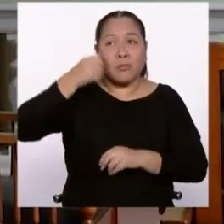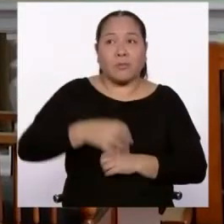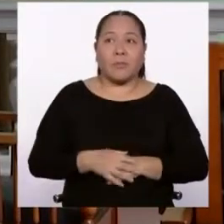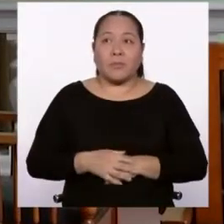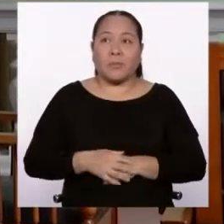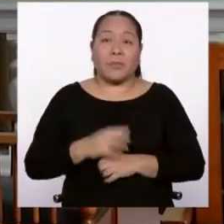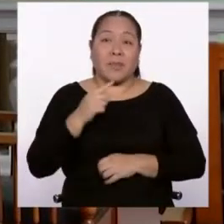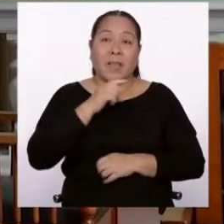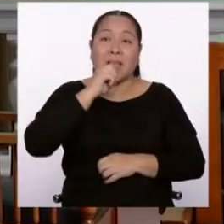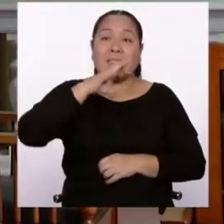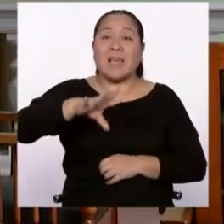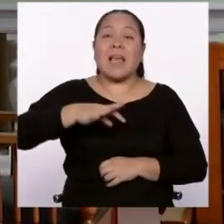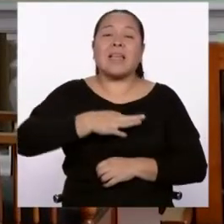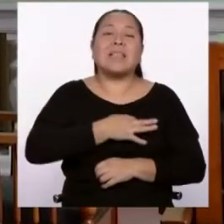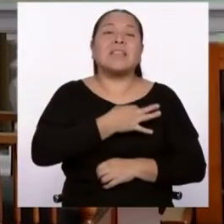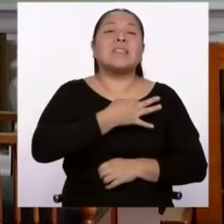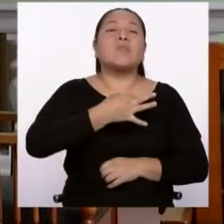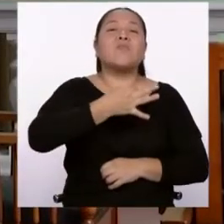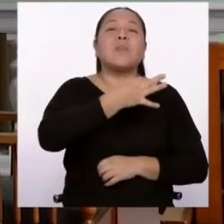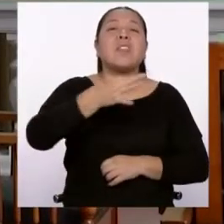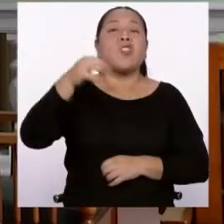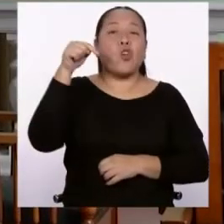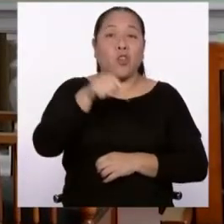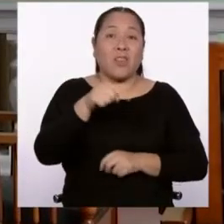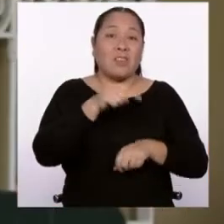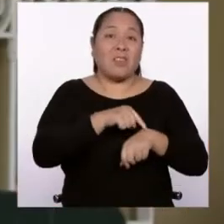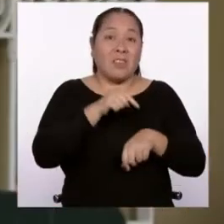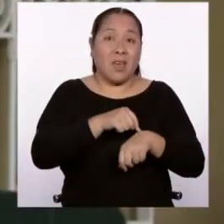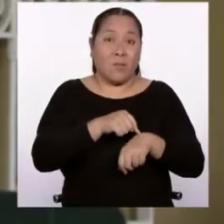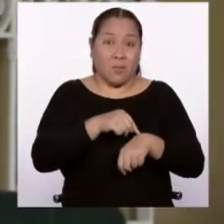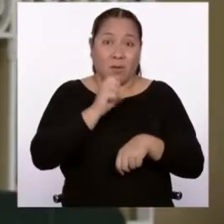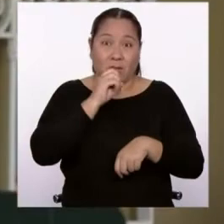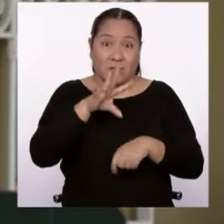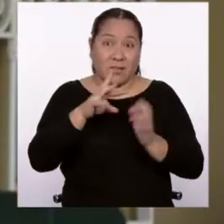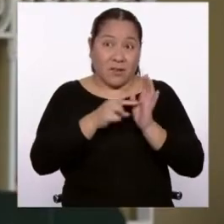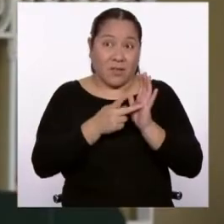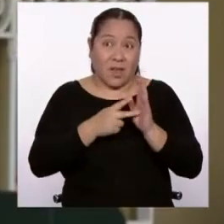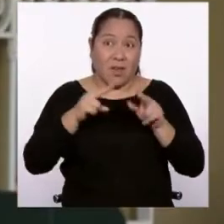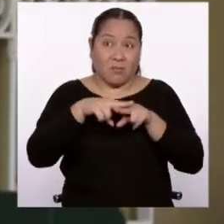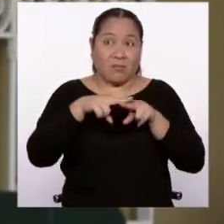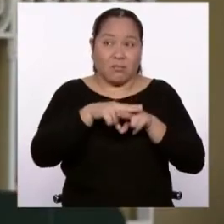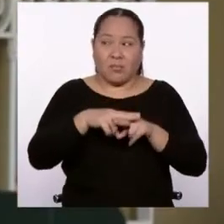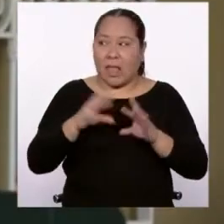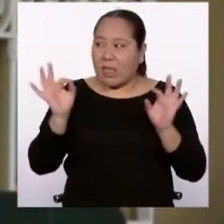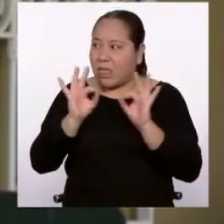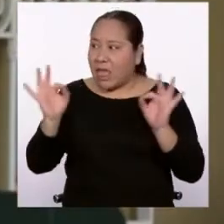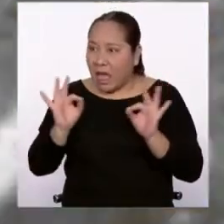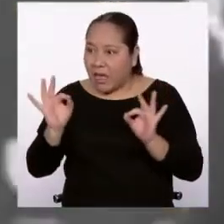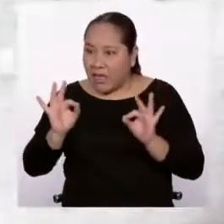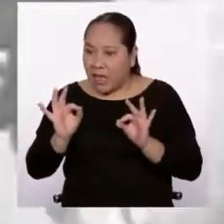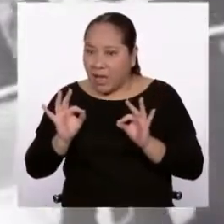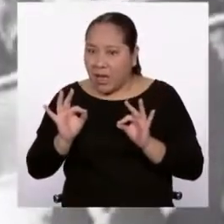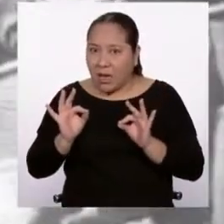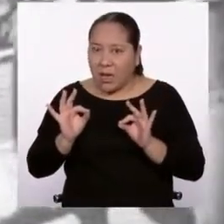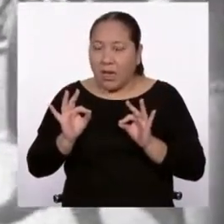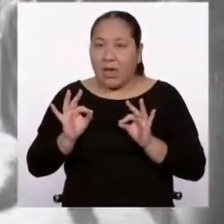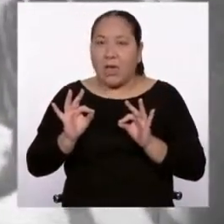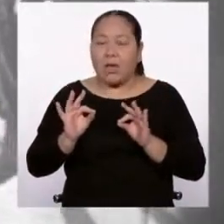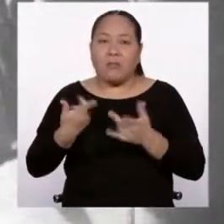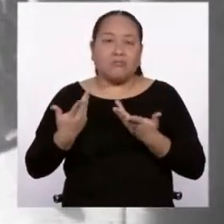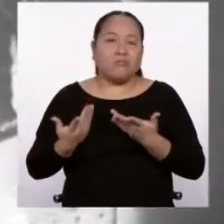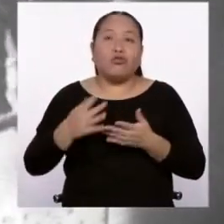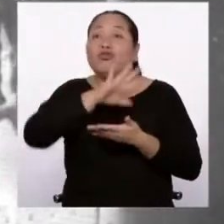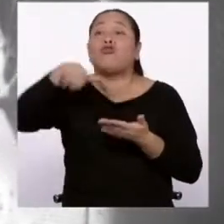ferrocarriles eran el espíritu de los tiempos, ¿no? Nadie estaba exento de los beneficios que los ferrocarriles iban a